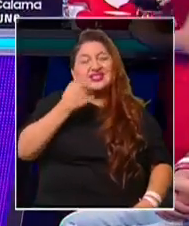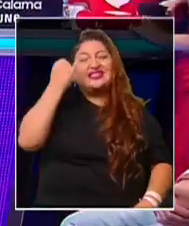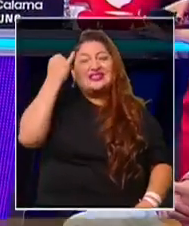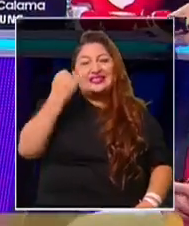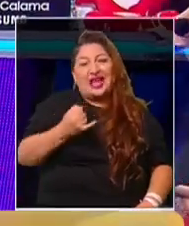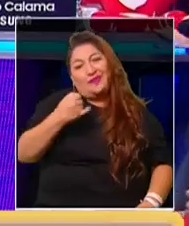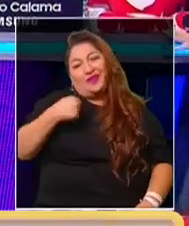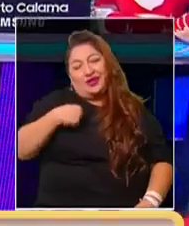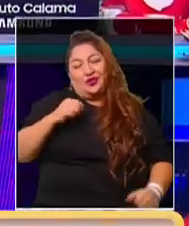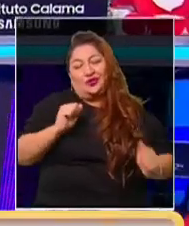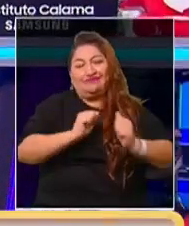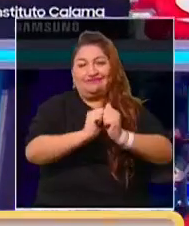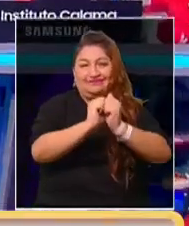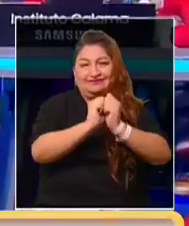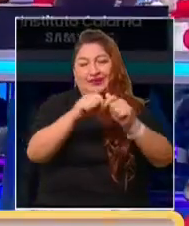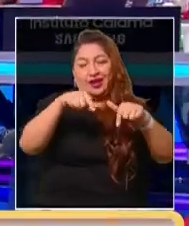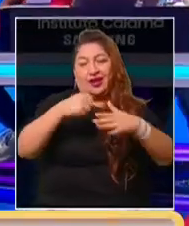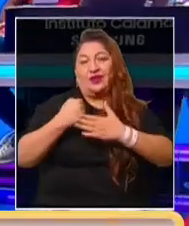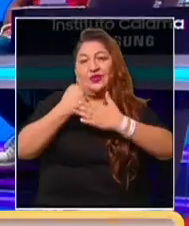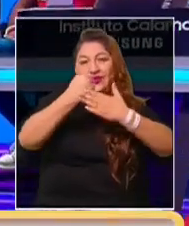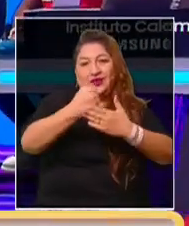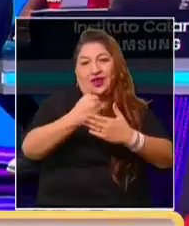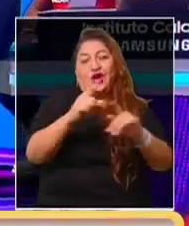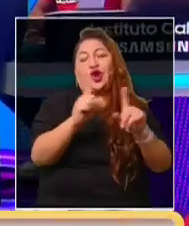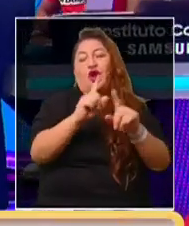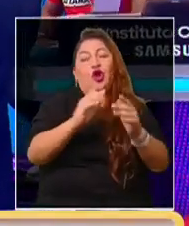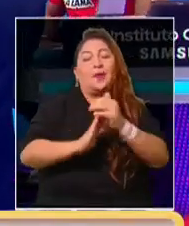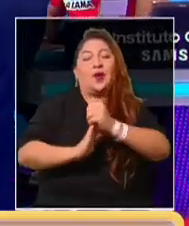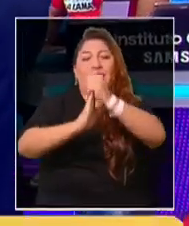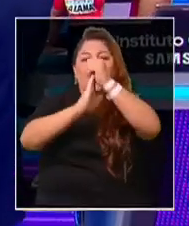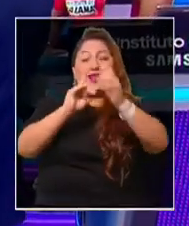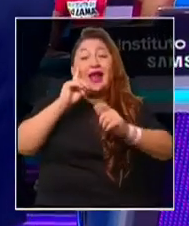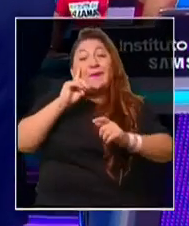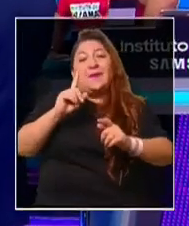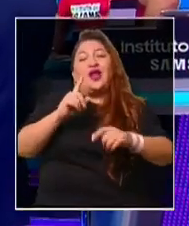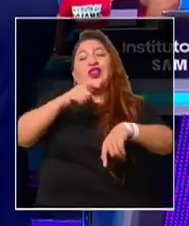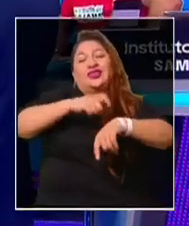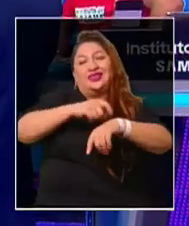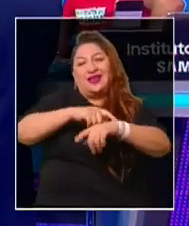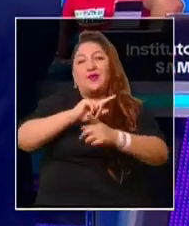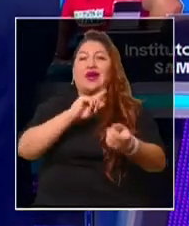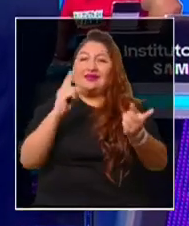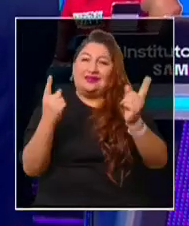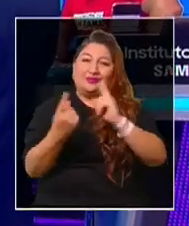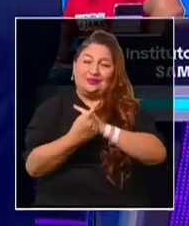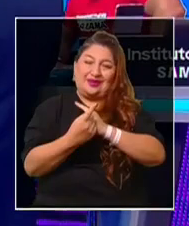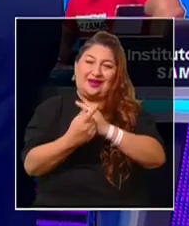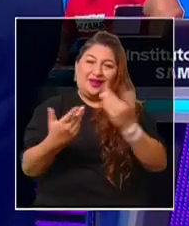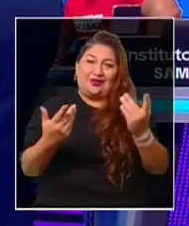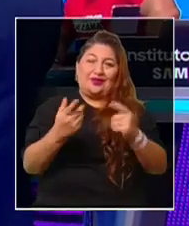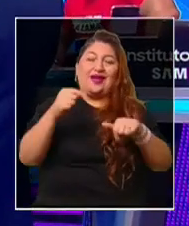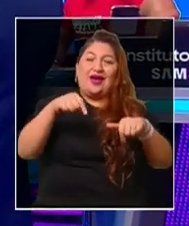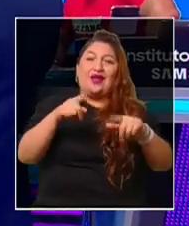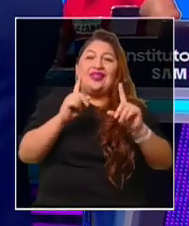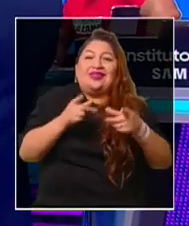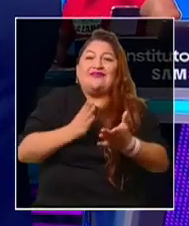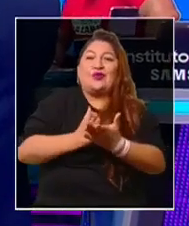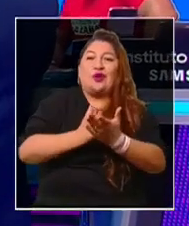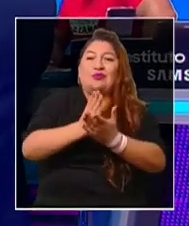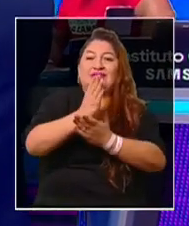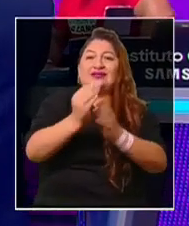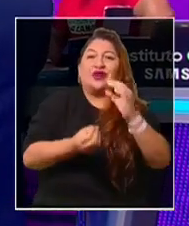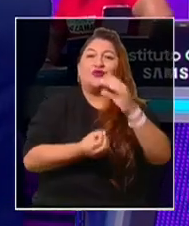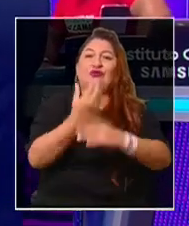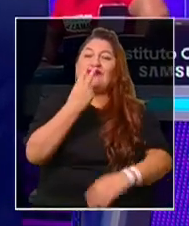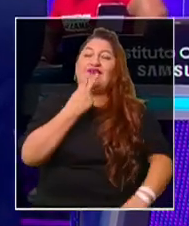porque como tú sabes, los tiempos han cambiado y tenemos que comenzar una nueva vida en